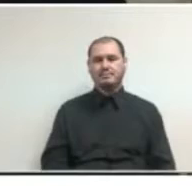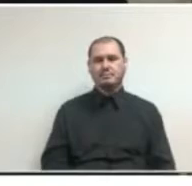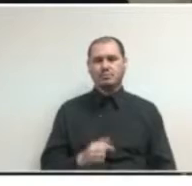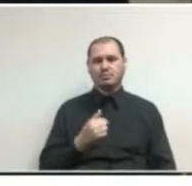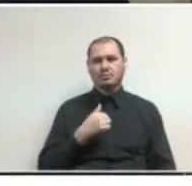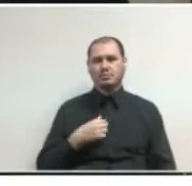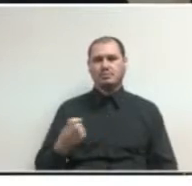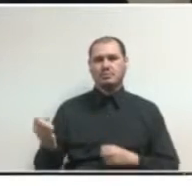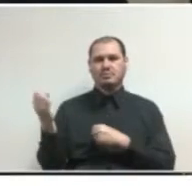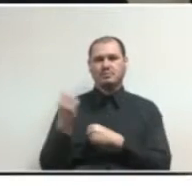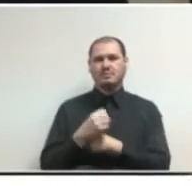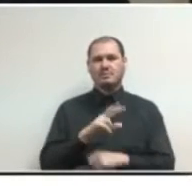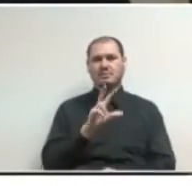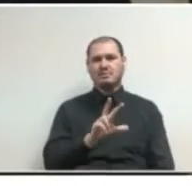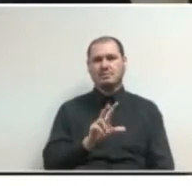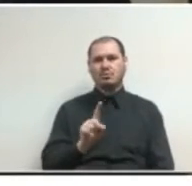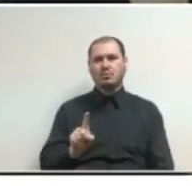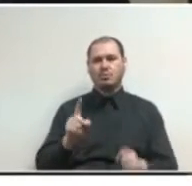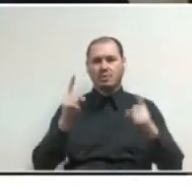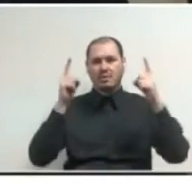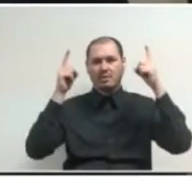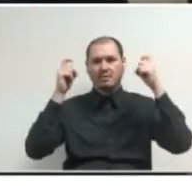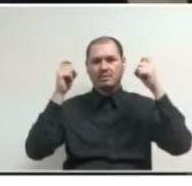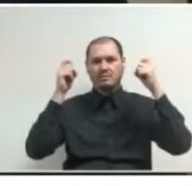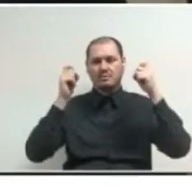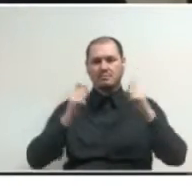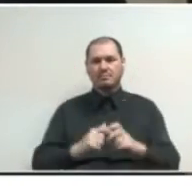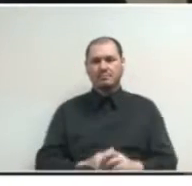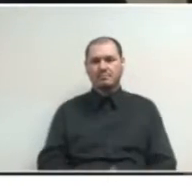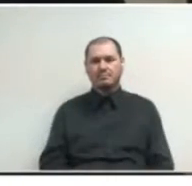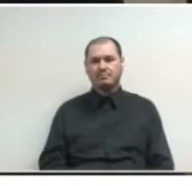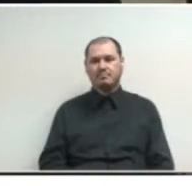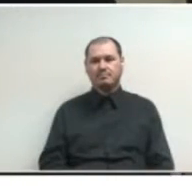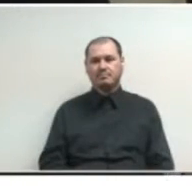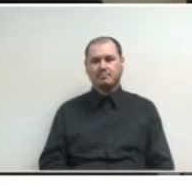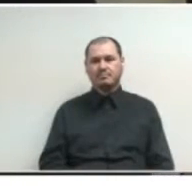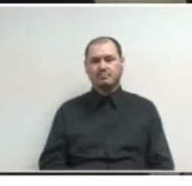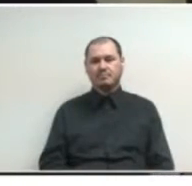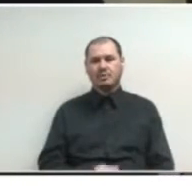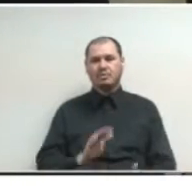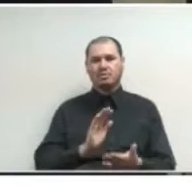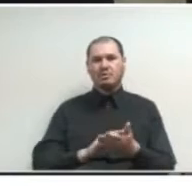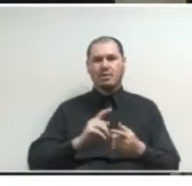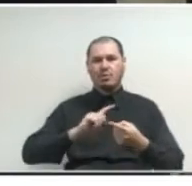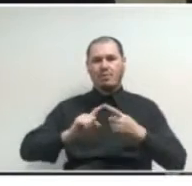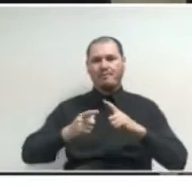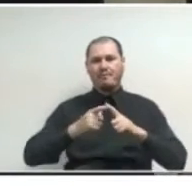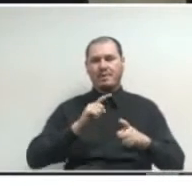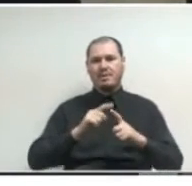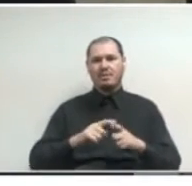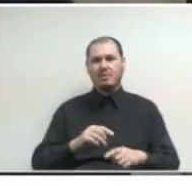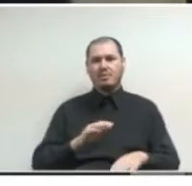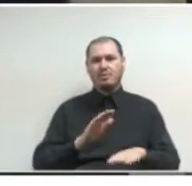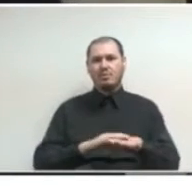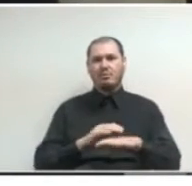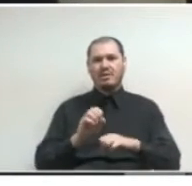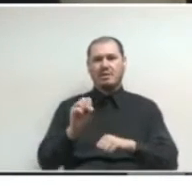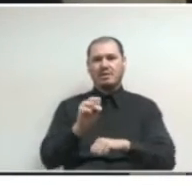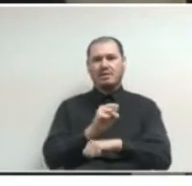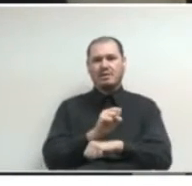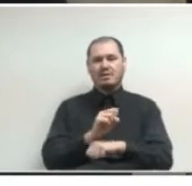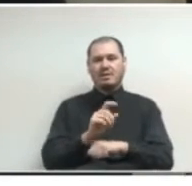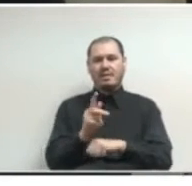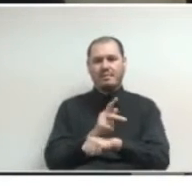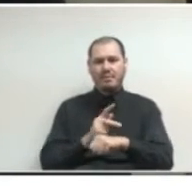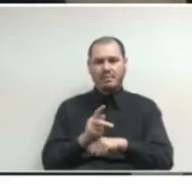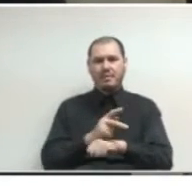el 31 de diciembre. Coar Juan Marandú, 31 de diciembre, ni más en cerco de convenio,